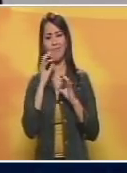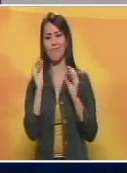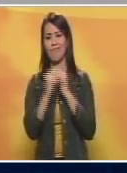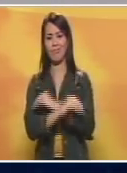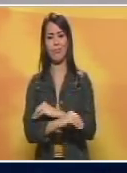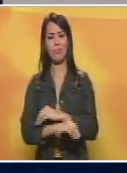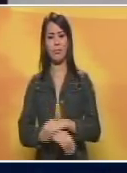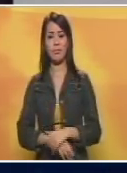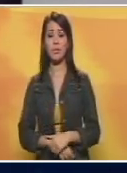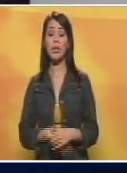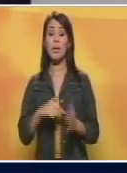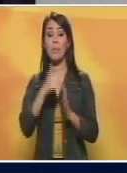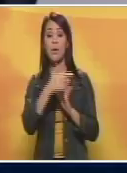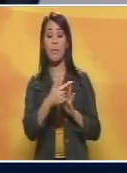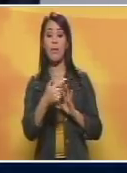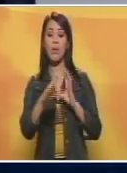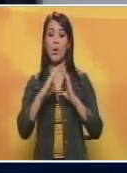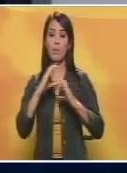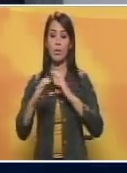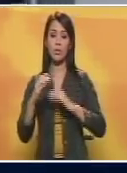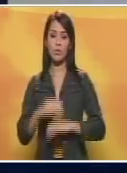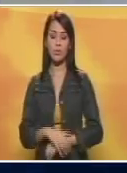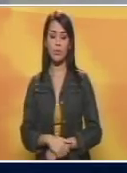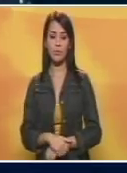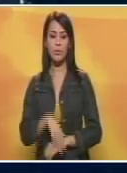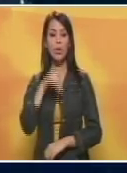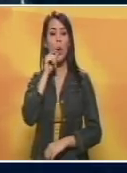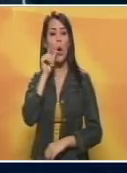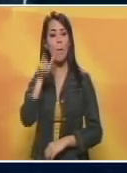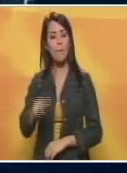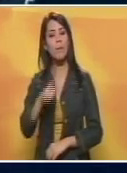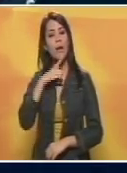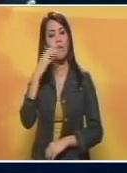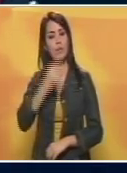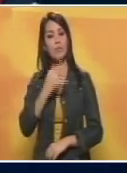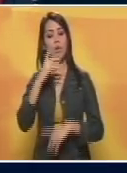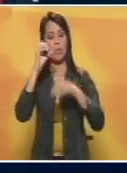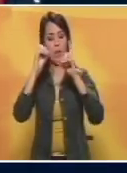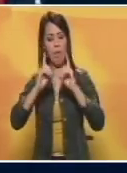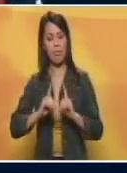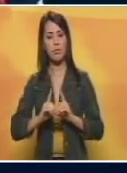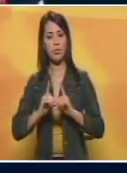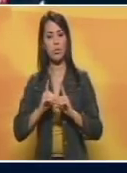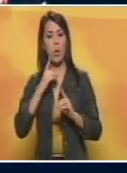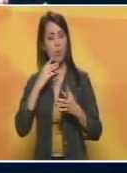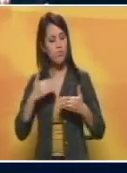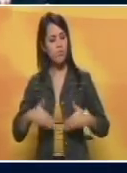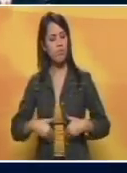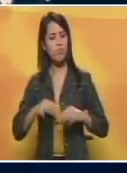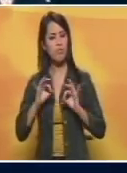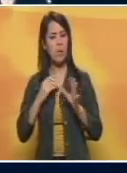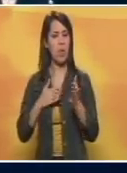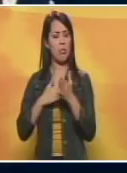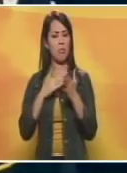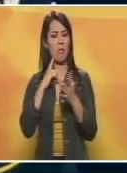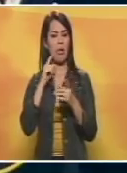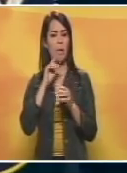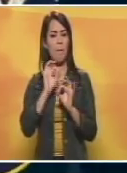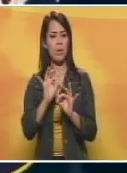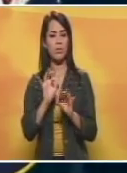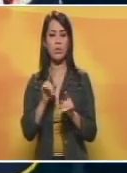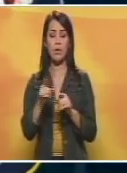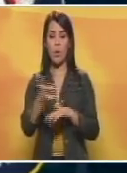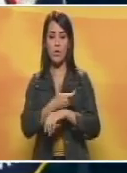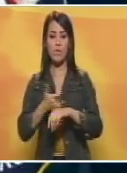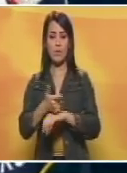fundamento en varios medios de comunicación verán afirmó que la decisión es un intento de amedrentar a las voces críticas con